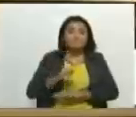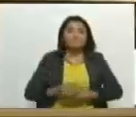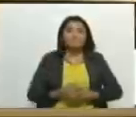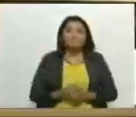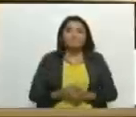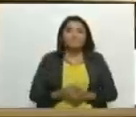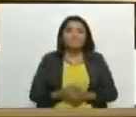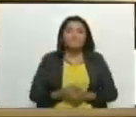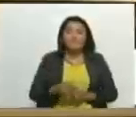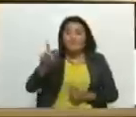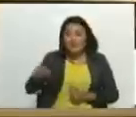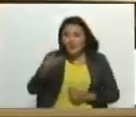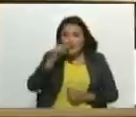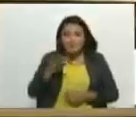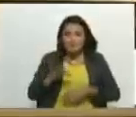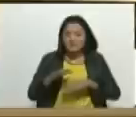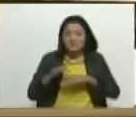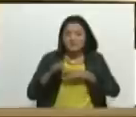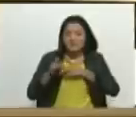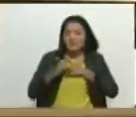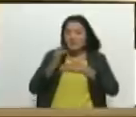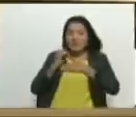Ese señor se cree impune,